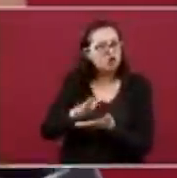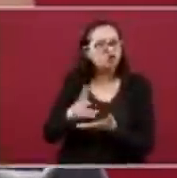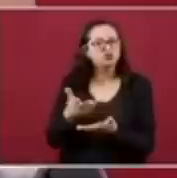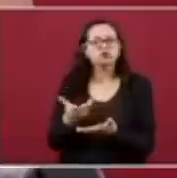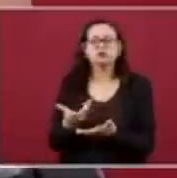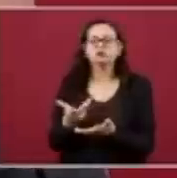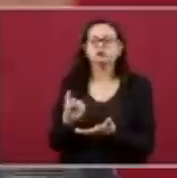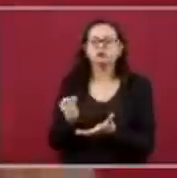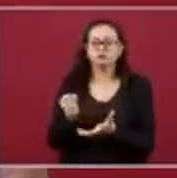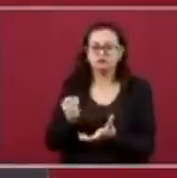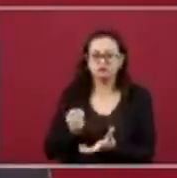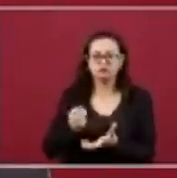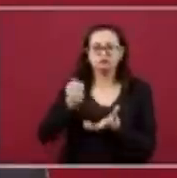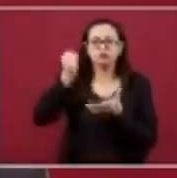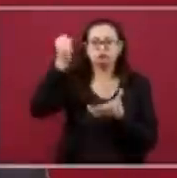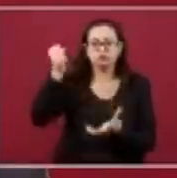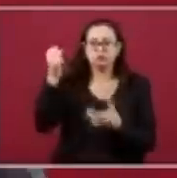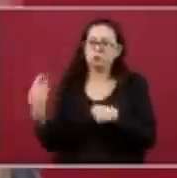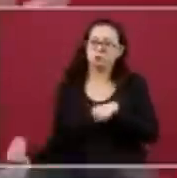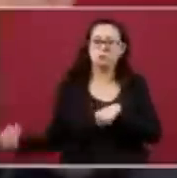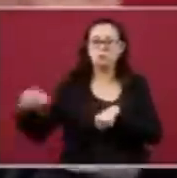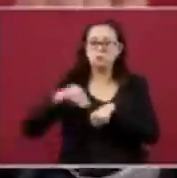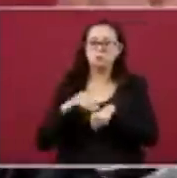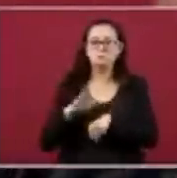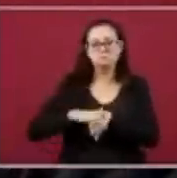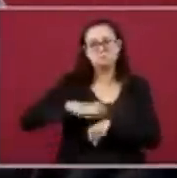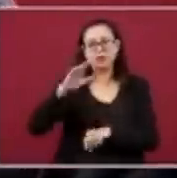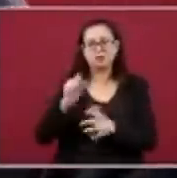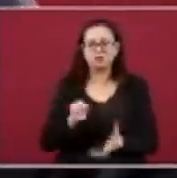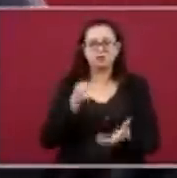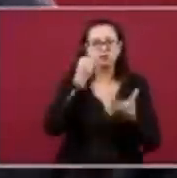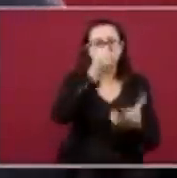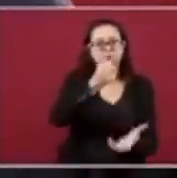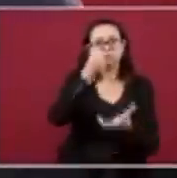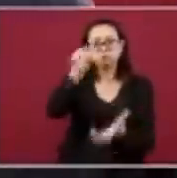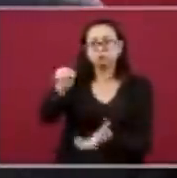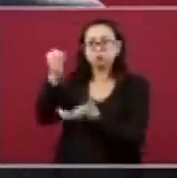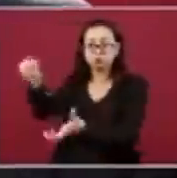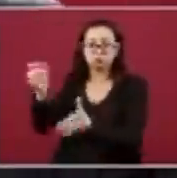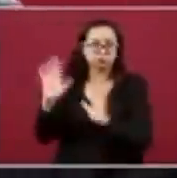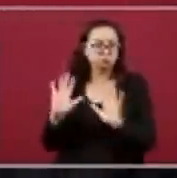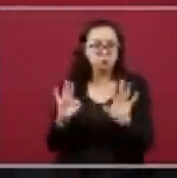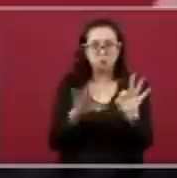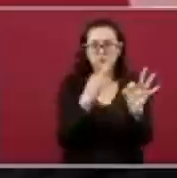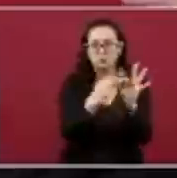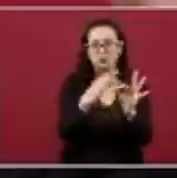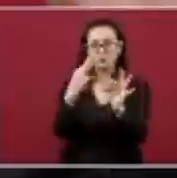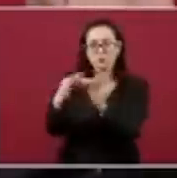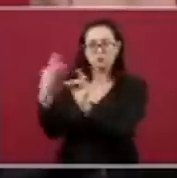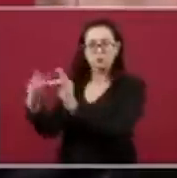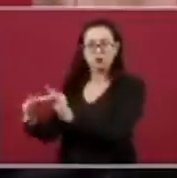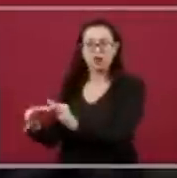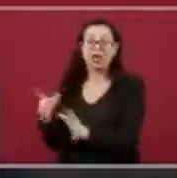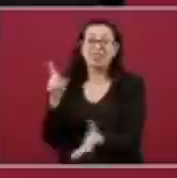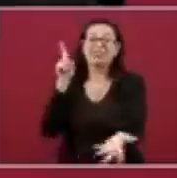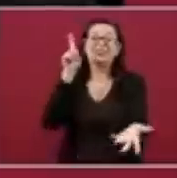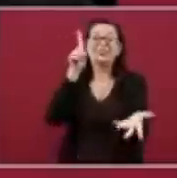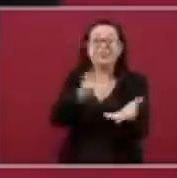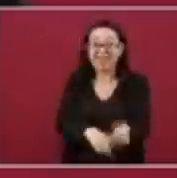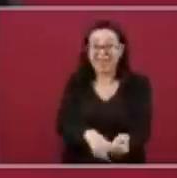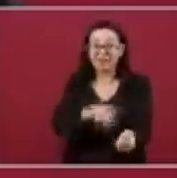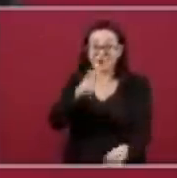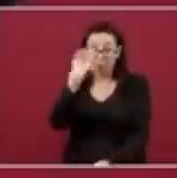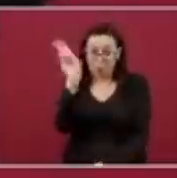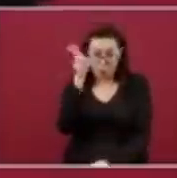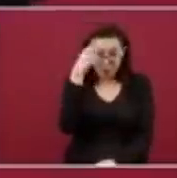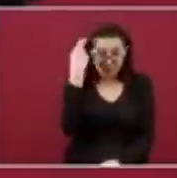dio un presupuesto adicional. Pero tiene que ver con la política de cada universidad